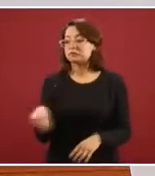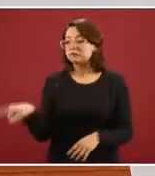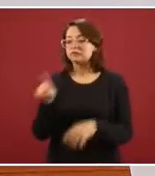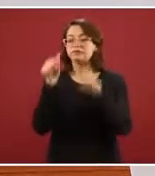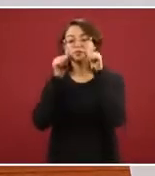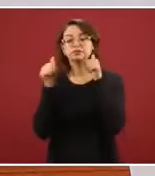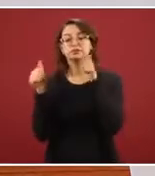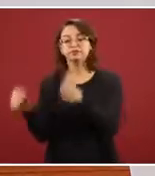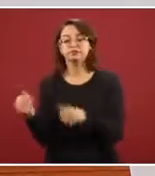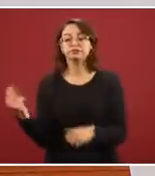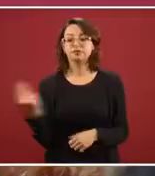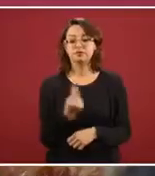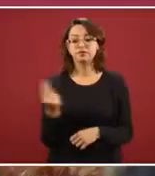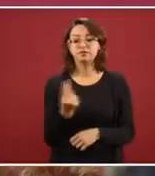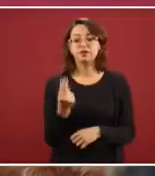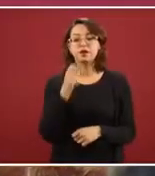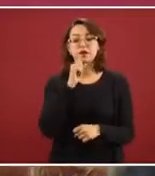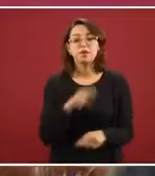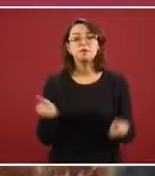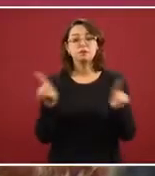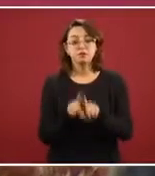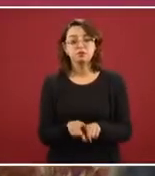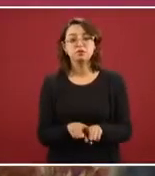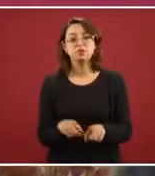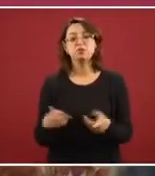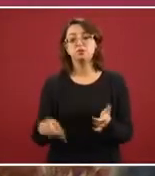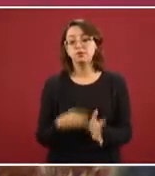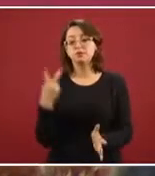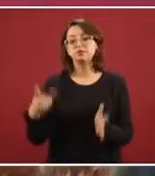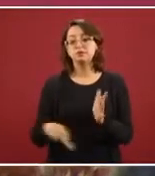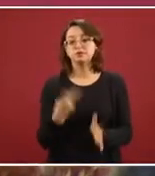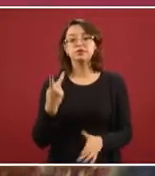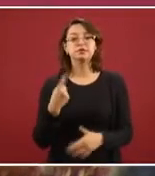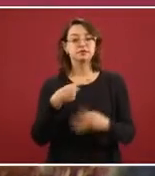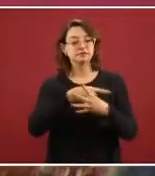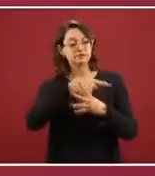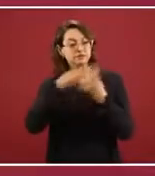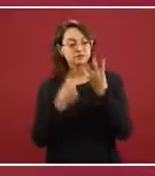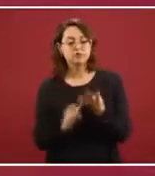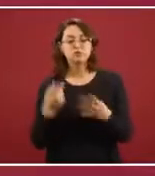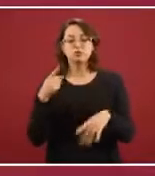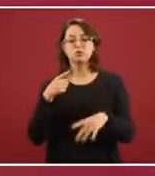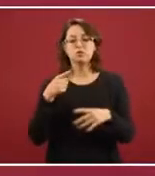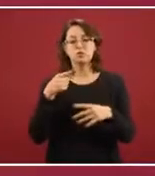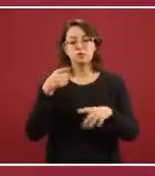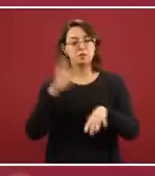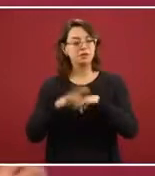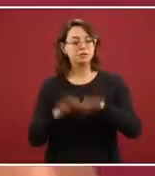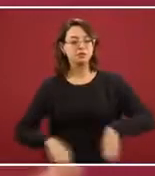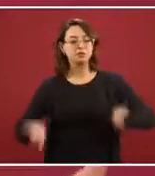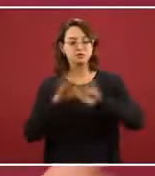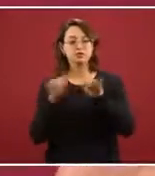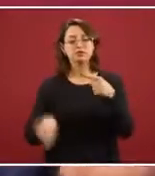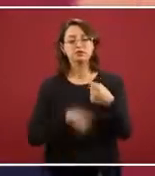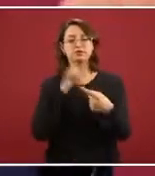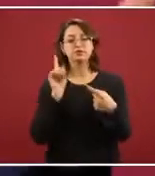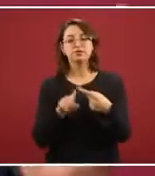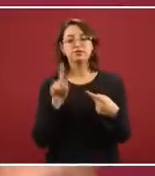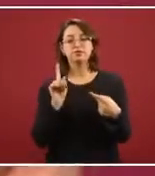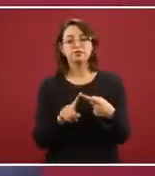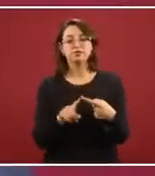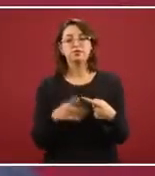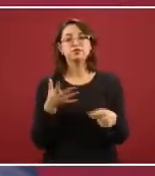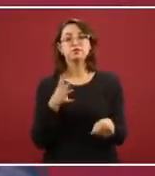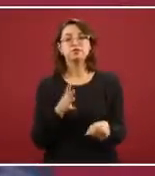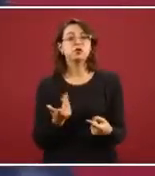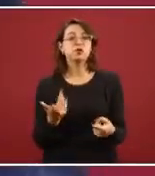lo hemos dicho también en otras ocasiones cuatro tareas fundamentales la primera pues es que